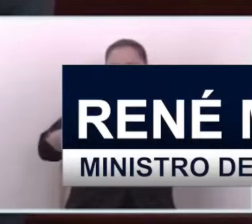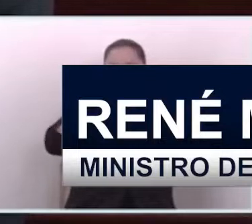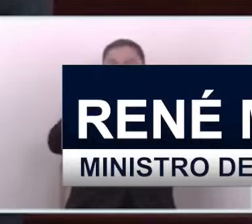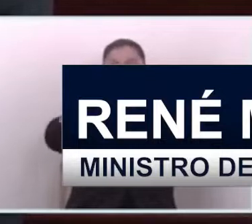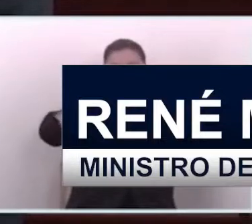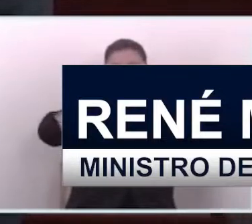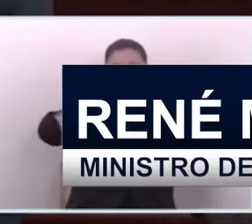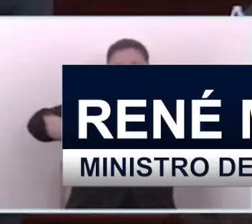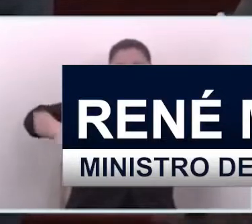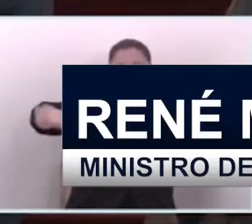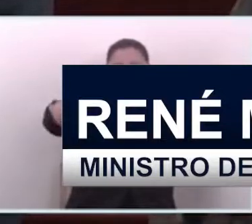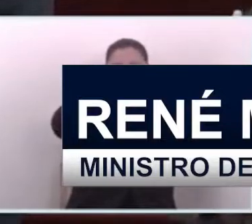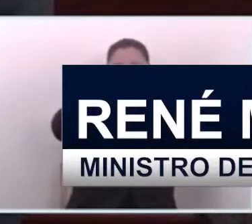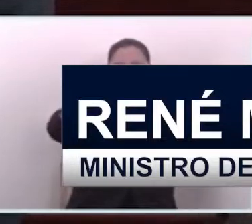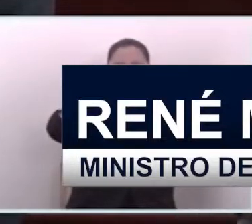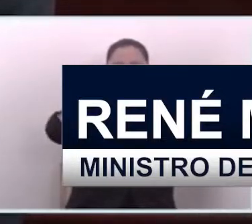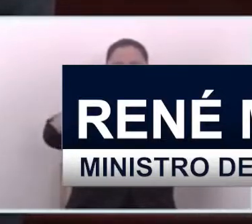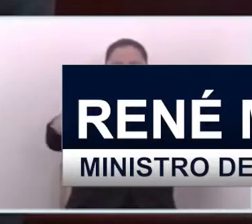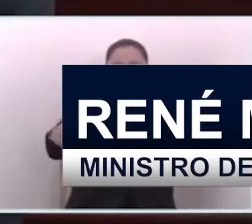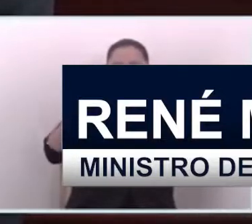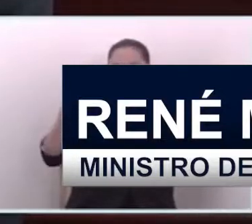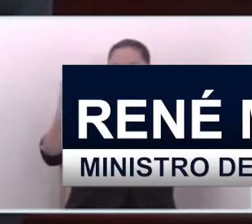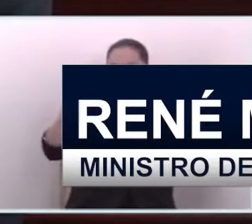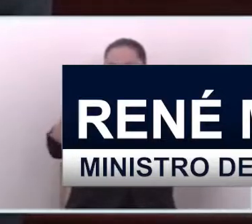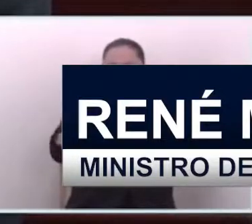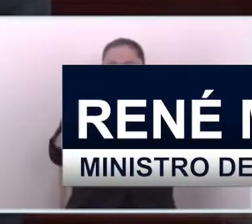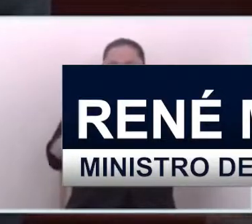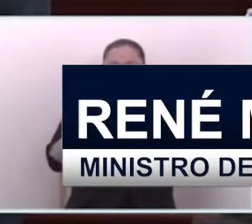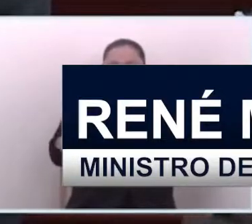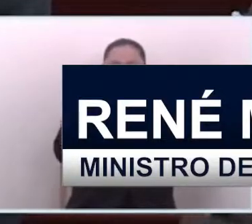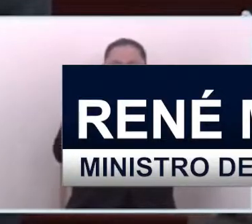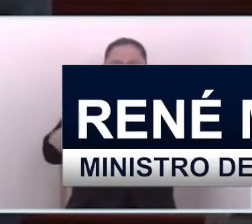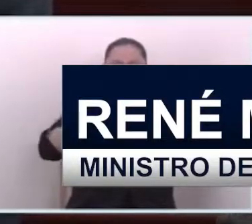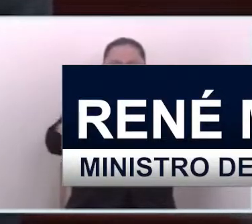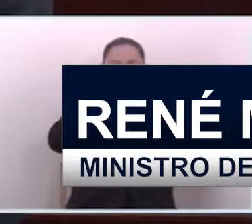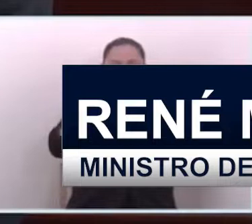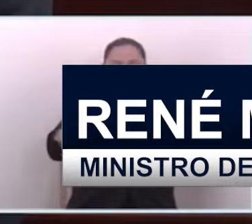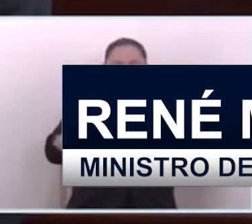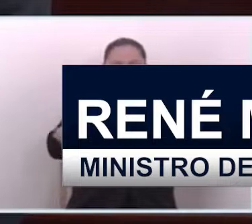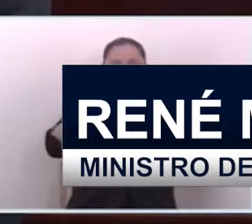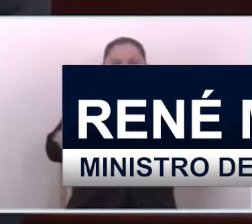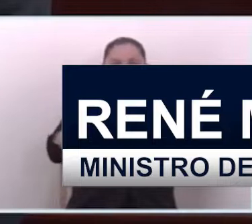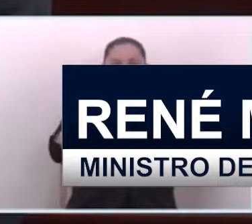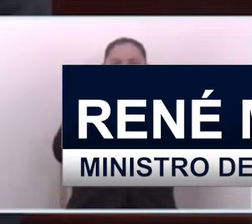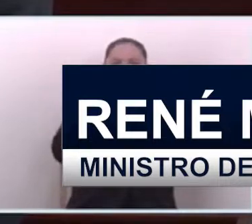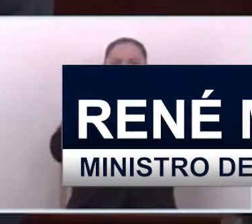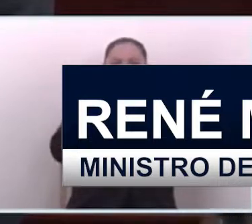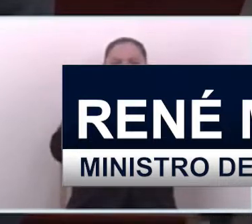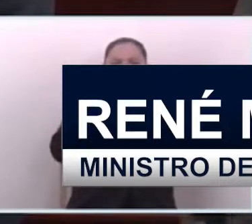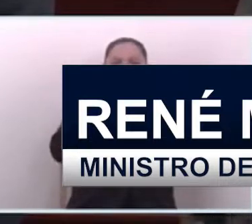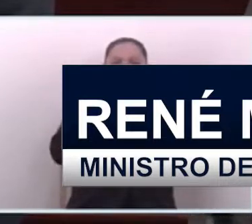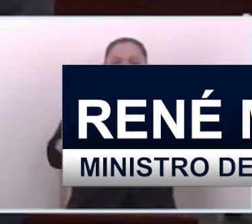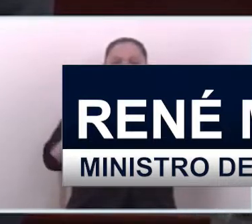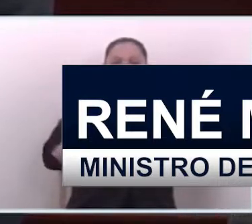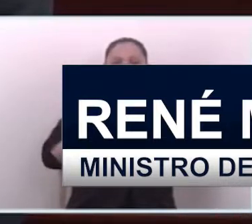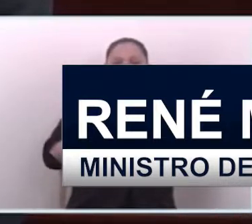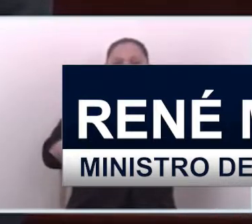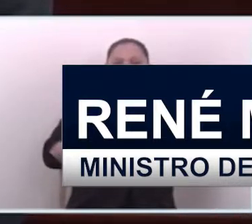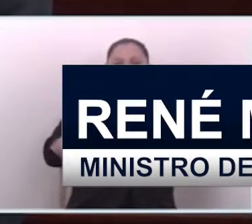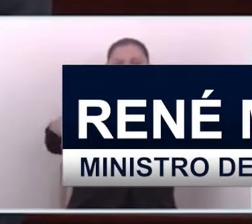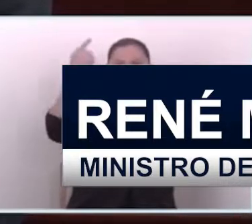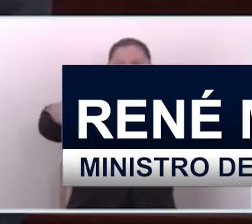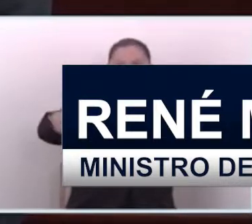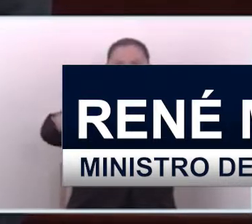esta Asamblea Legislativa acompañando al señor ministro de Justicia para solicitar el régimen de